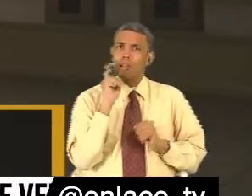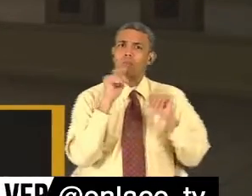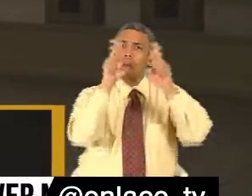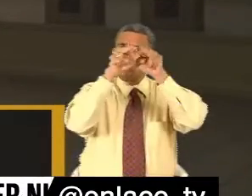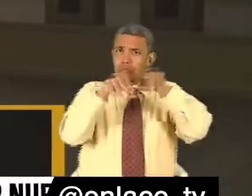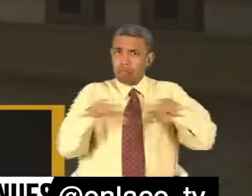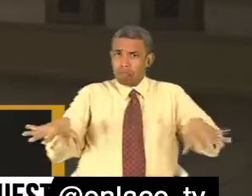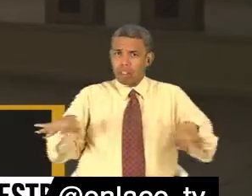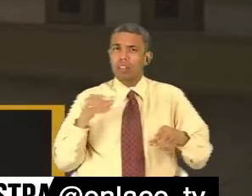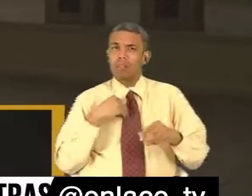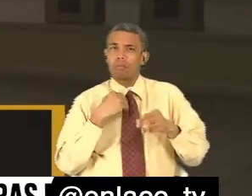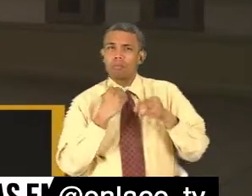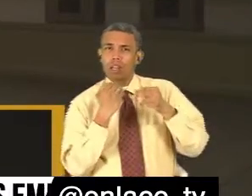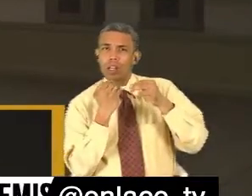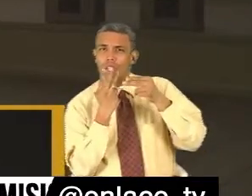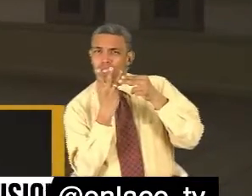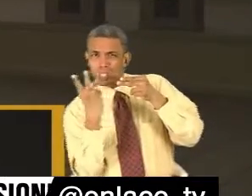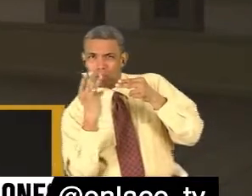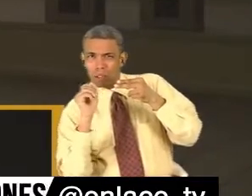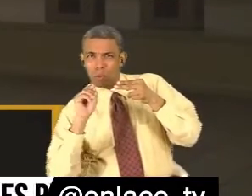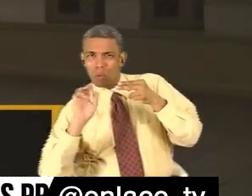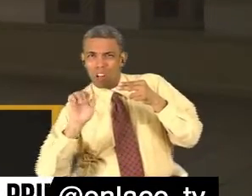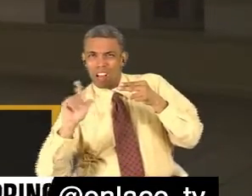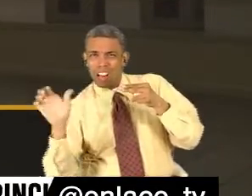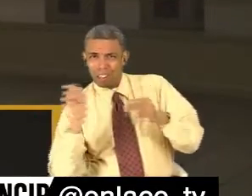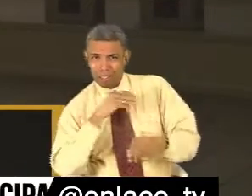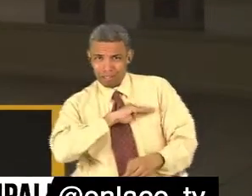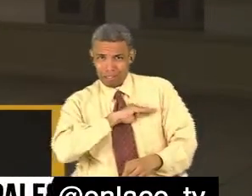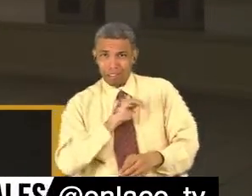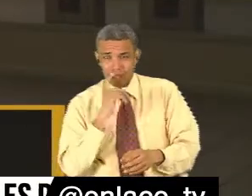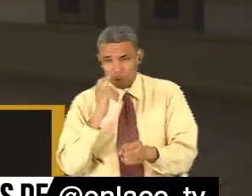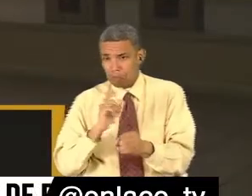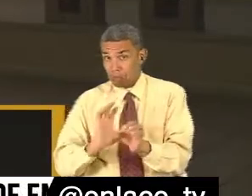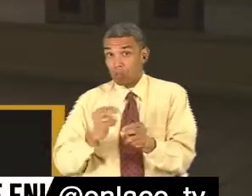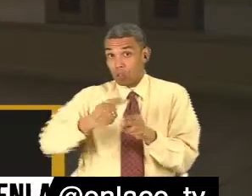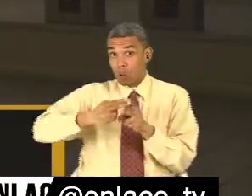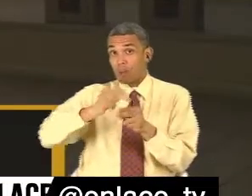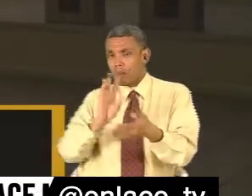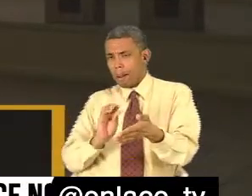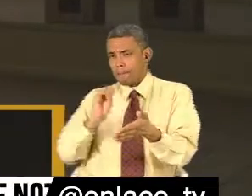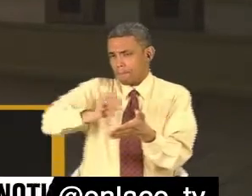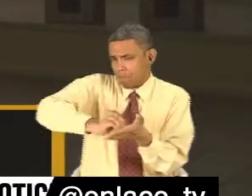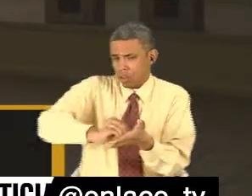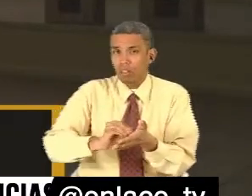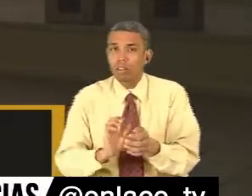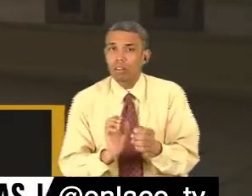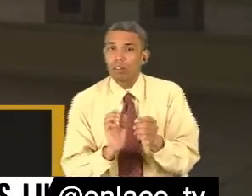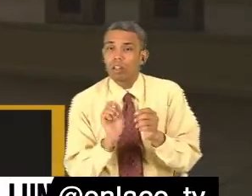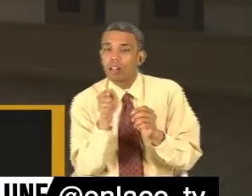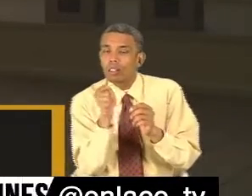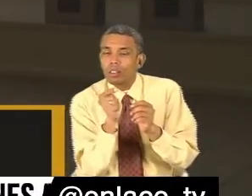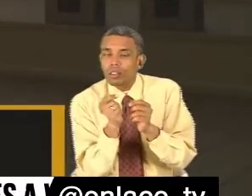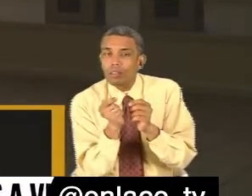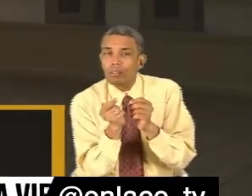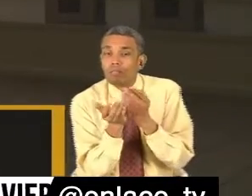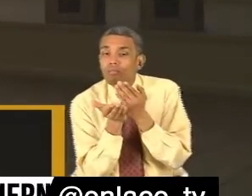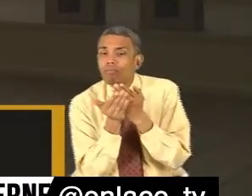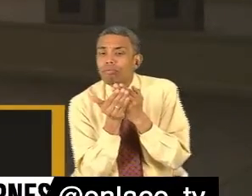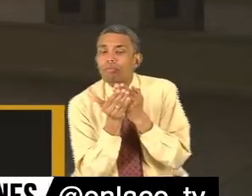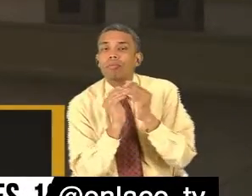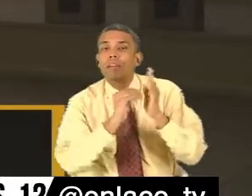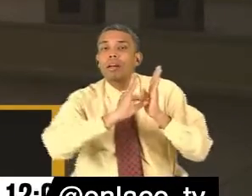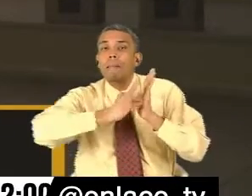uno se inscribía, eso le arrojaba, le daba un código, un número, y esos números los tenemos ya de que sí